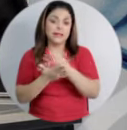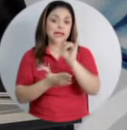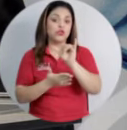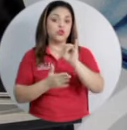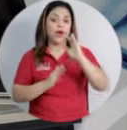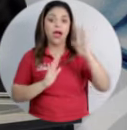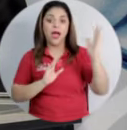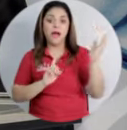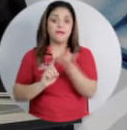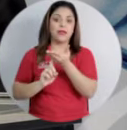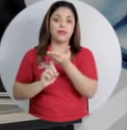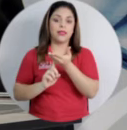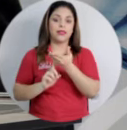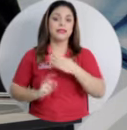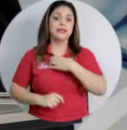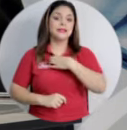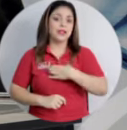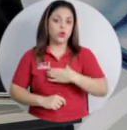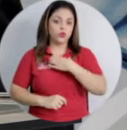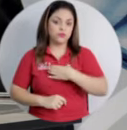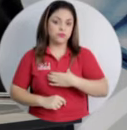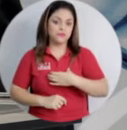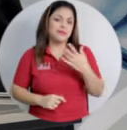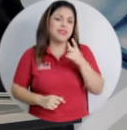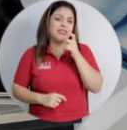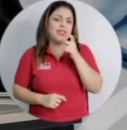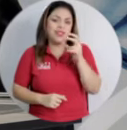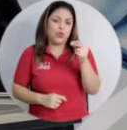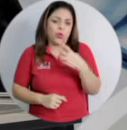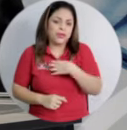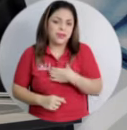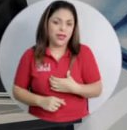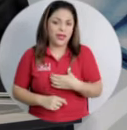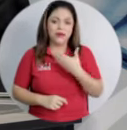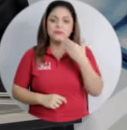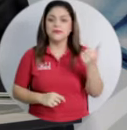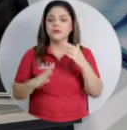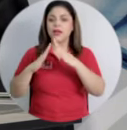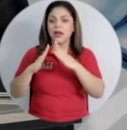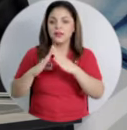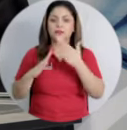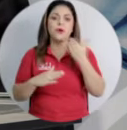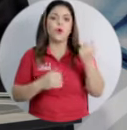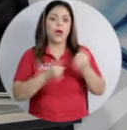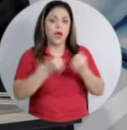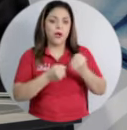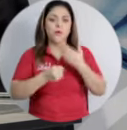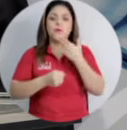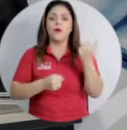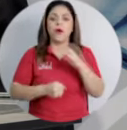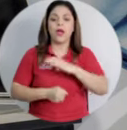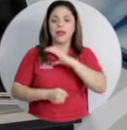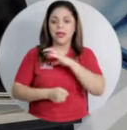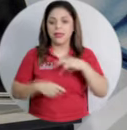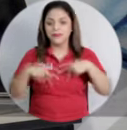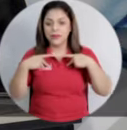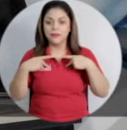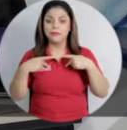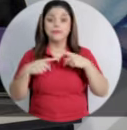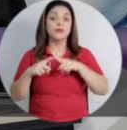parte de los deseos. ¿Quién no desea una mejor casa, un mejor carro, una mejor calidad de vida? O sea, pero también tenemos por otro lado la crisis